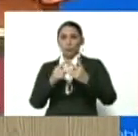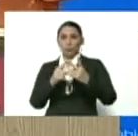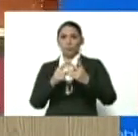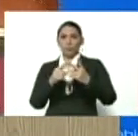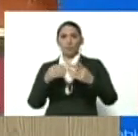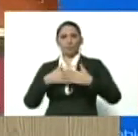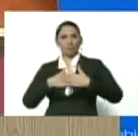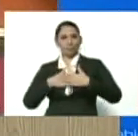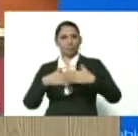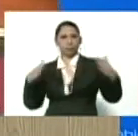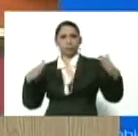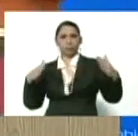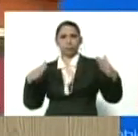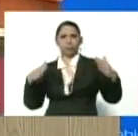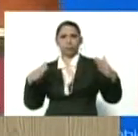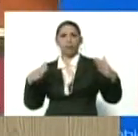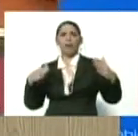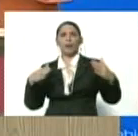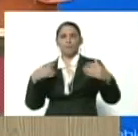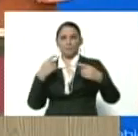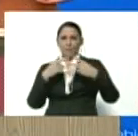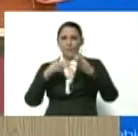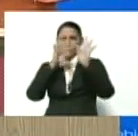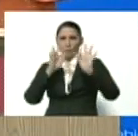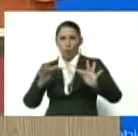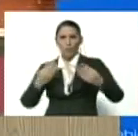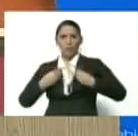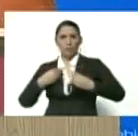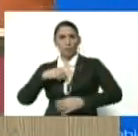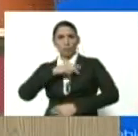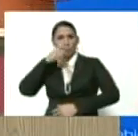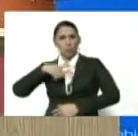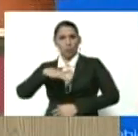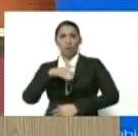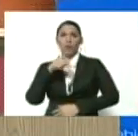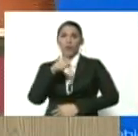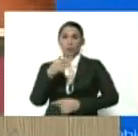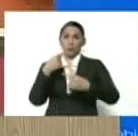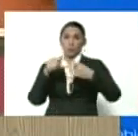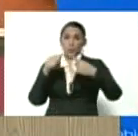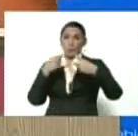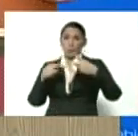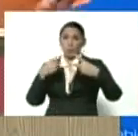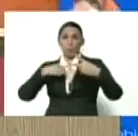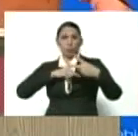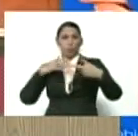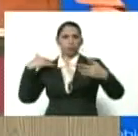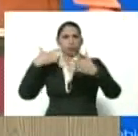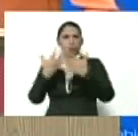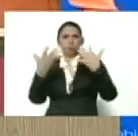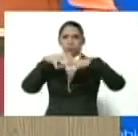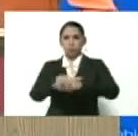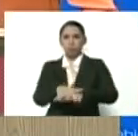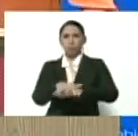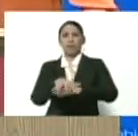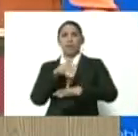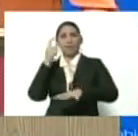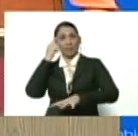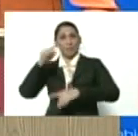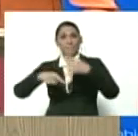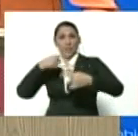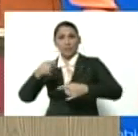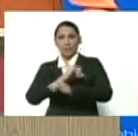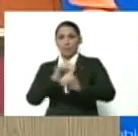es garantizar los medios de vida para nuestra población. Son criterios que hemos venido combinando y el día de